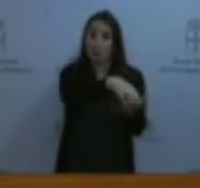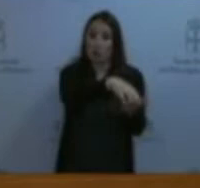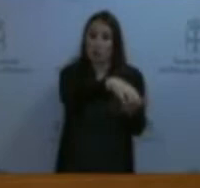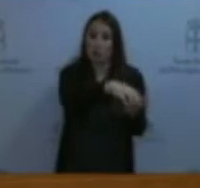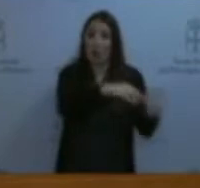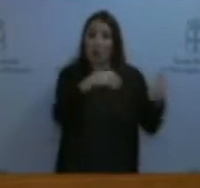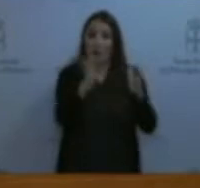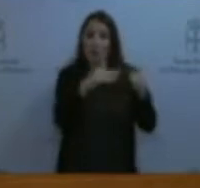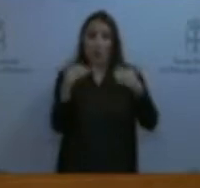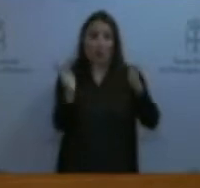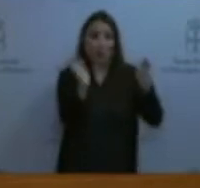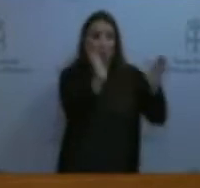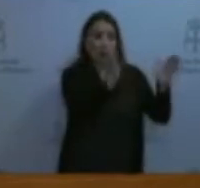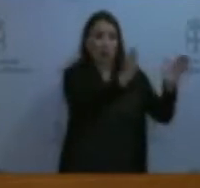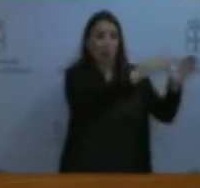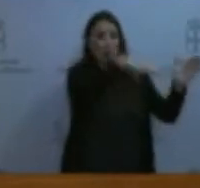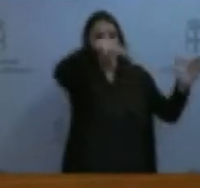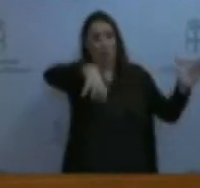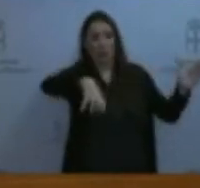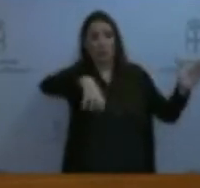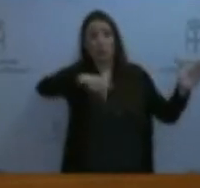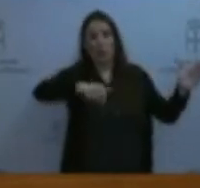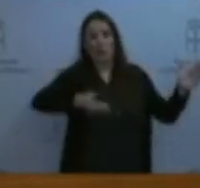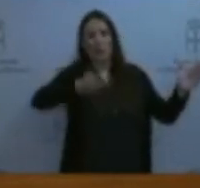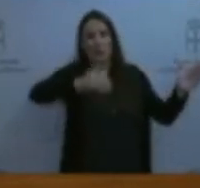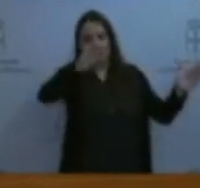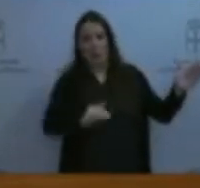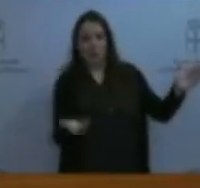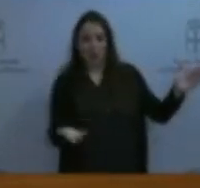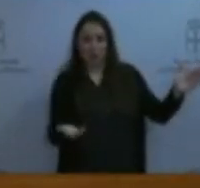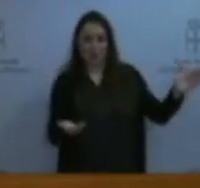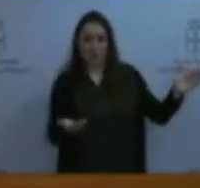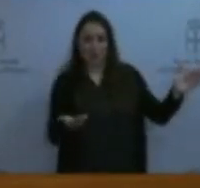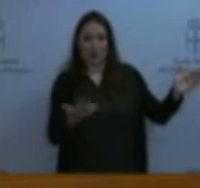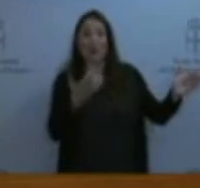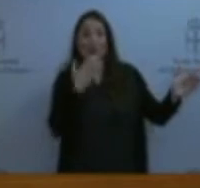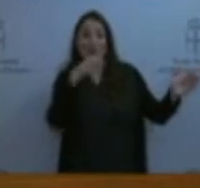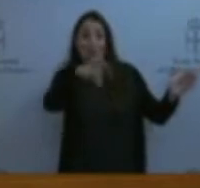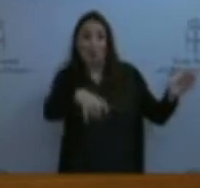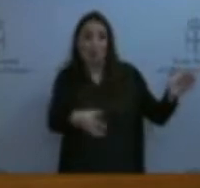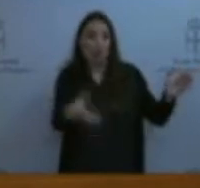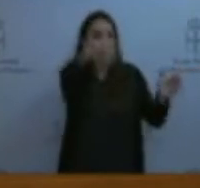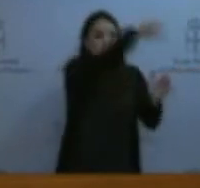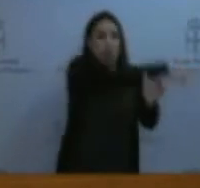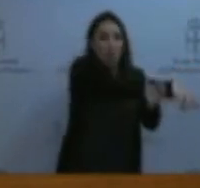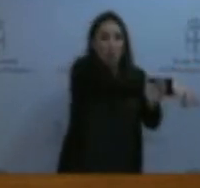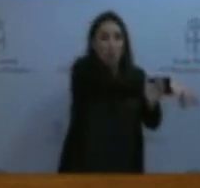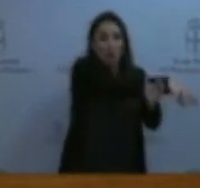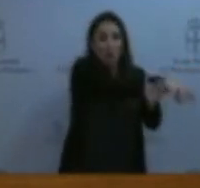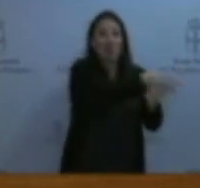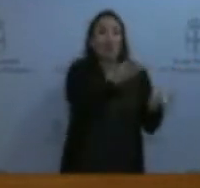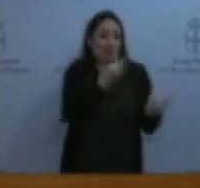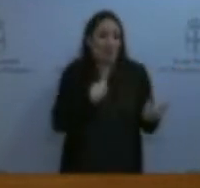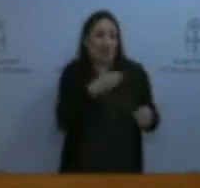aire y que evidentemente da valores más bajos que si los ubicáramos en una posición donde vive la